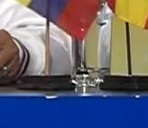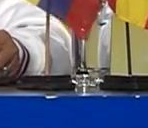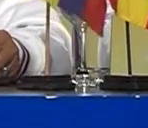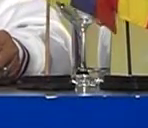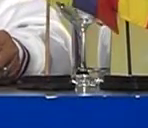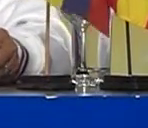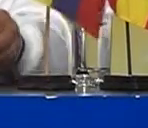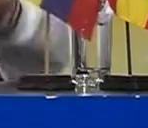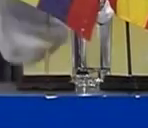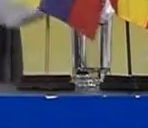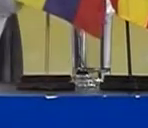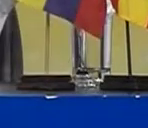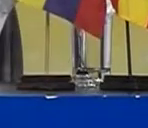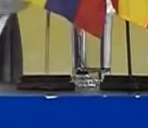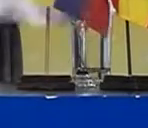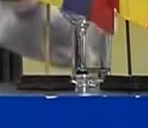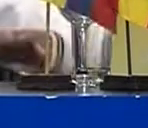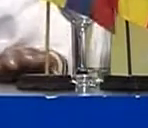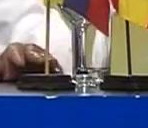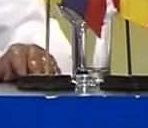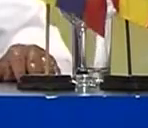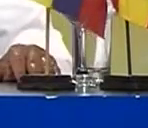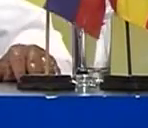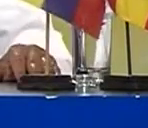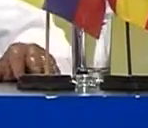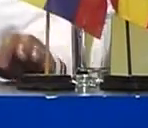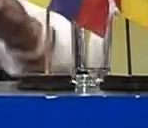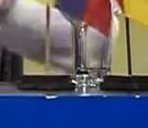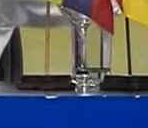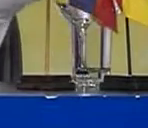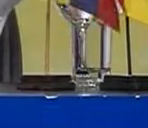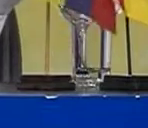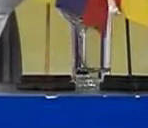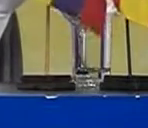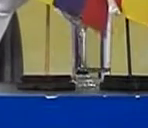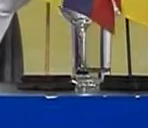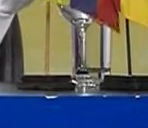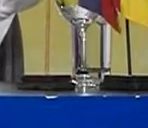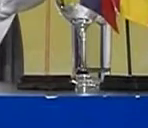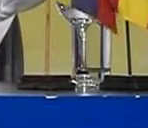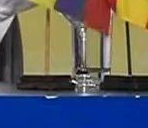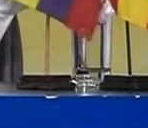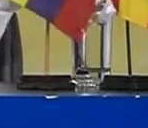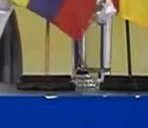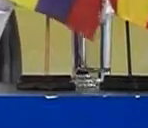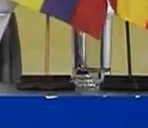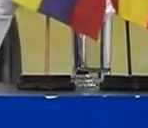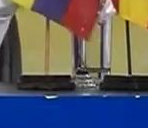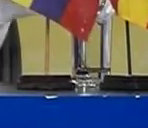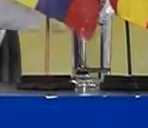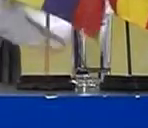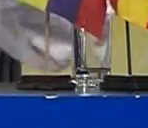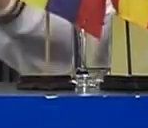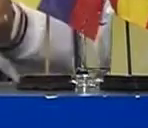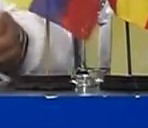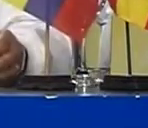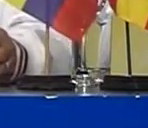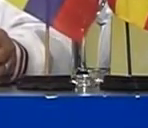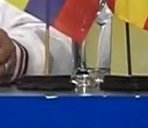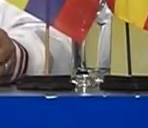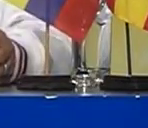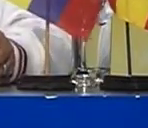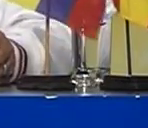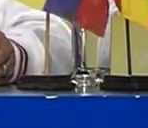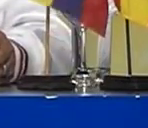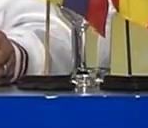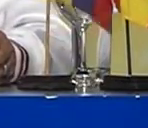programa, los hacemos que se vistan en la mañana y andan vestidos, y les tomamos